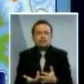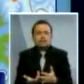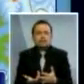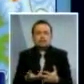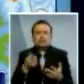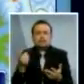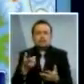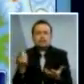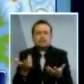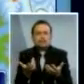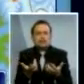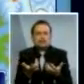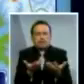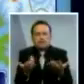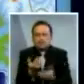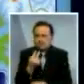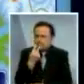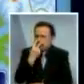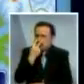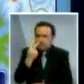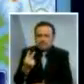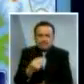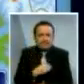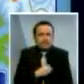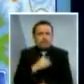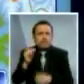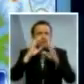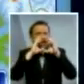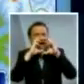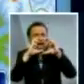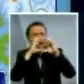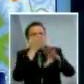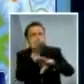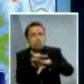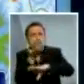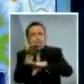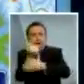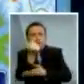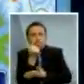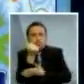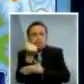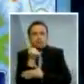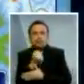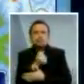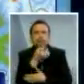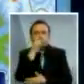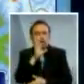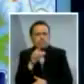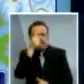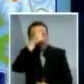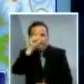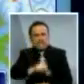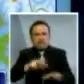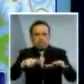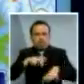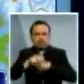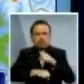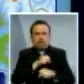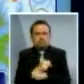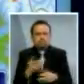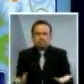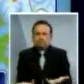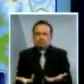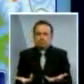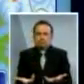comunicación, cuando en forma dramática piden que los ayuden, y finalmente solo le dan 18 años, que te voy a decir una cosa maldita, en la práctica son